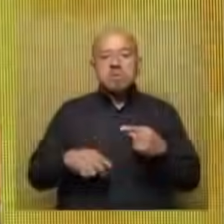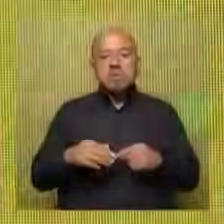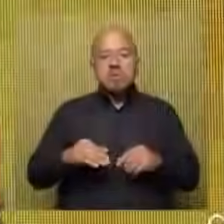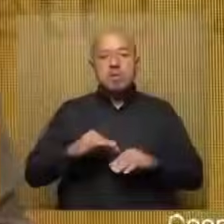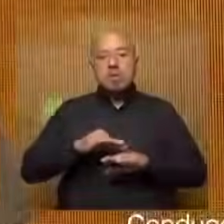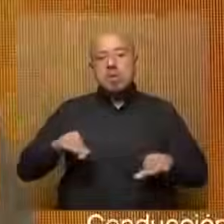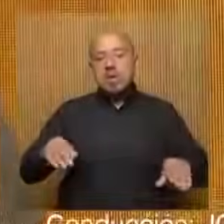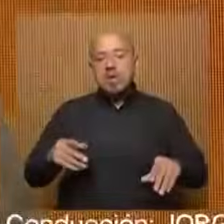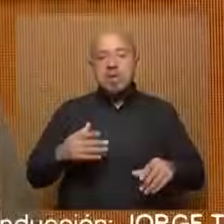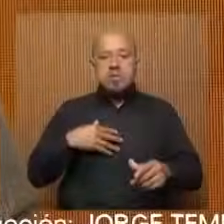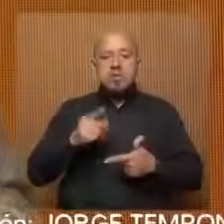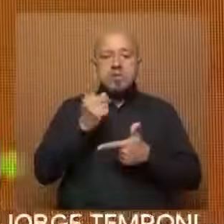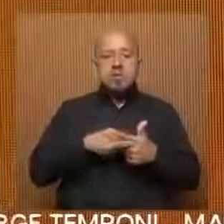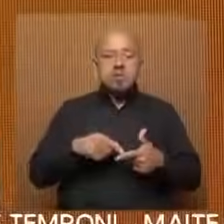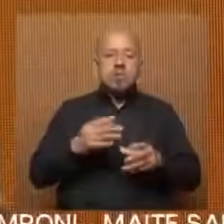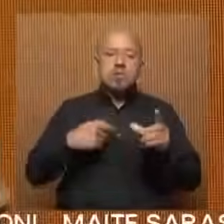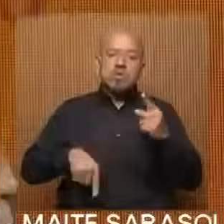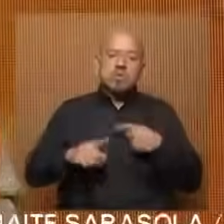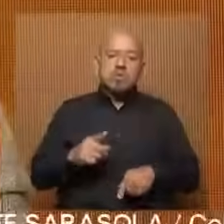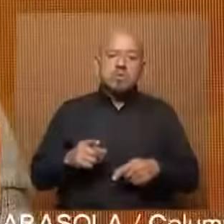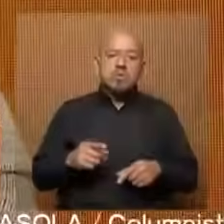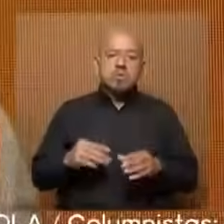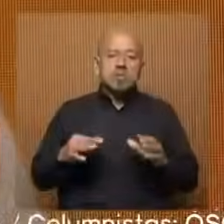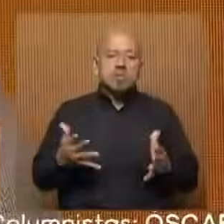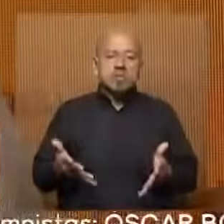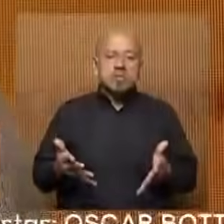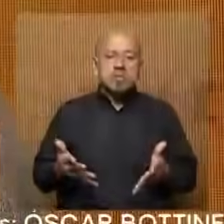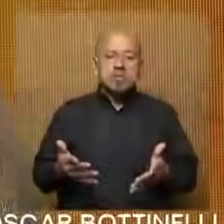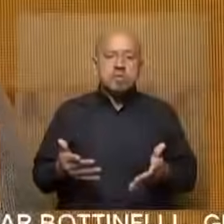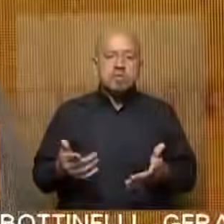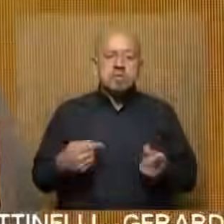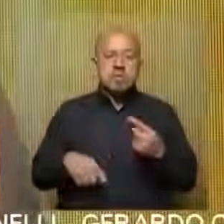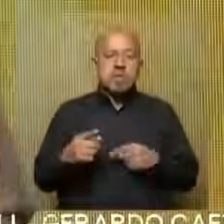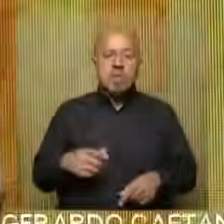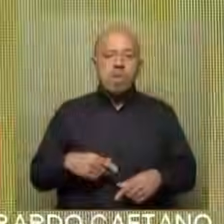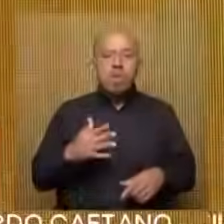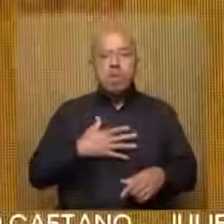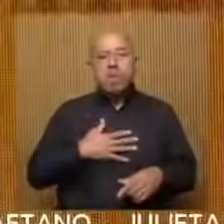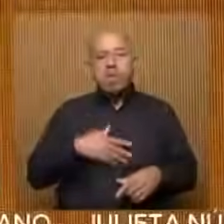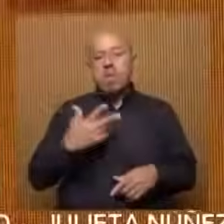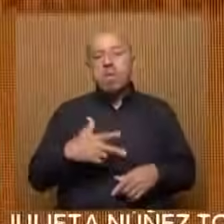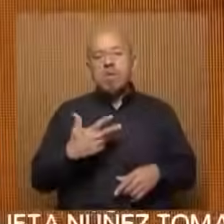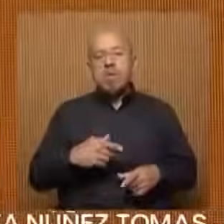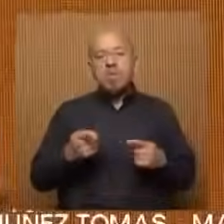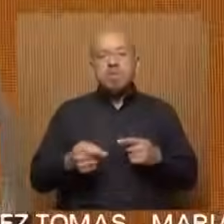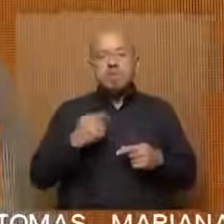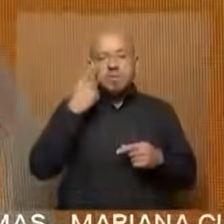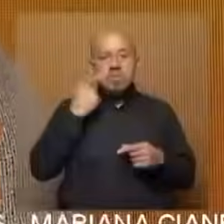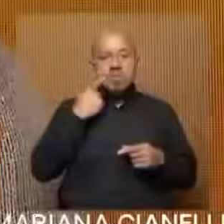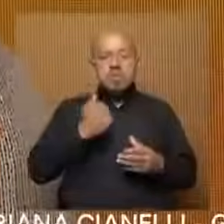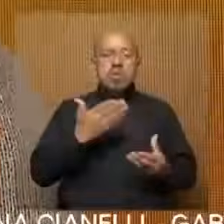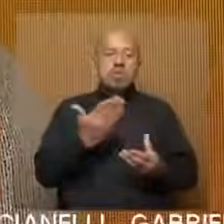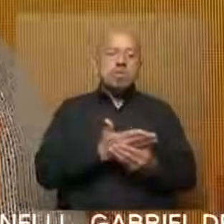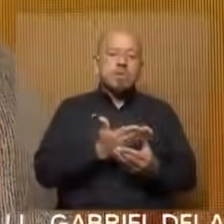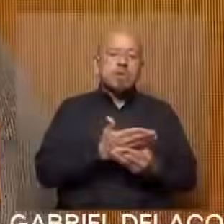para acá pertenece a este otro lado. Entonces terminás desintegrando al ser humano para convertirlo en un número, en una